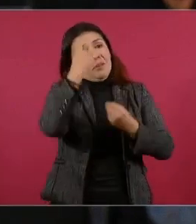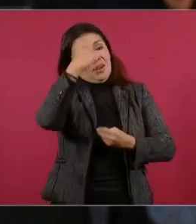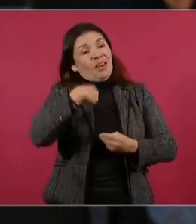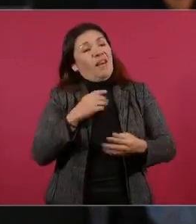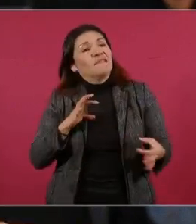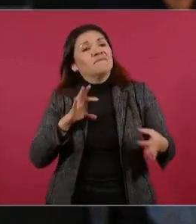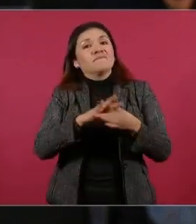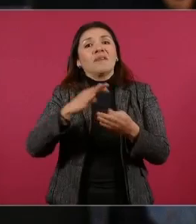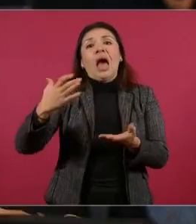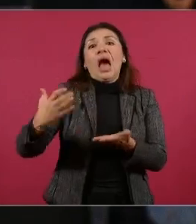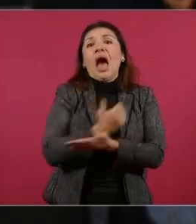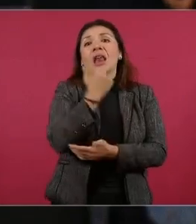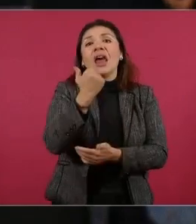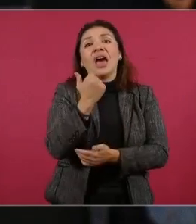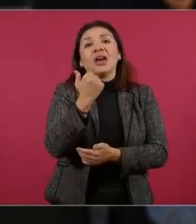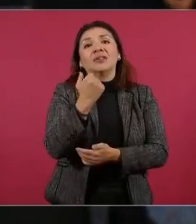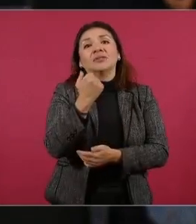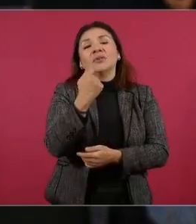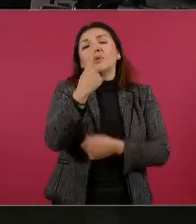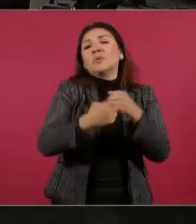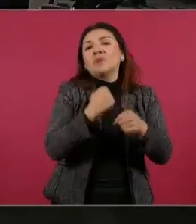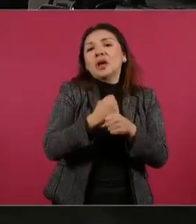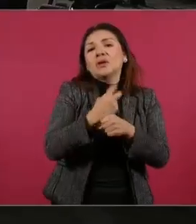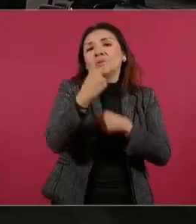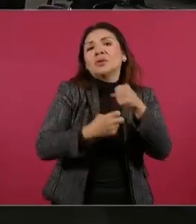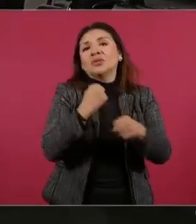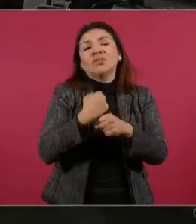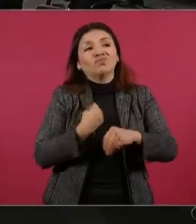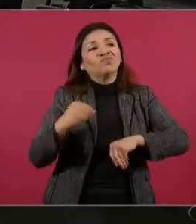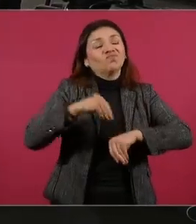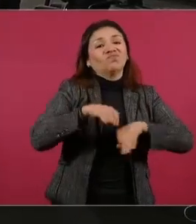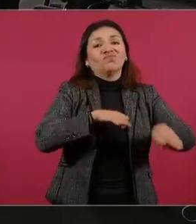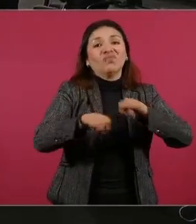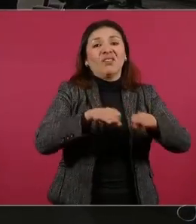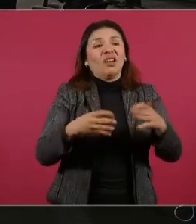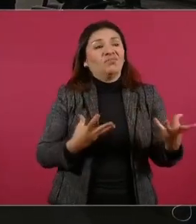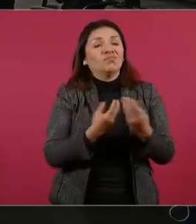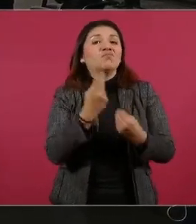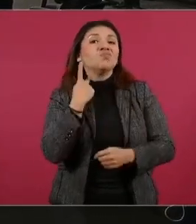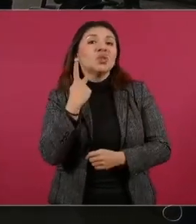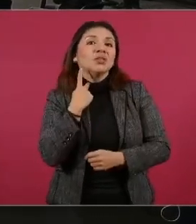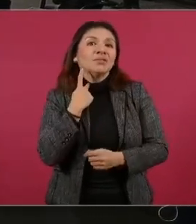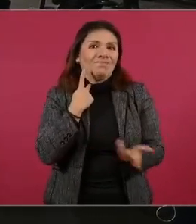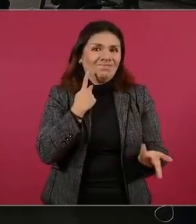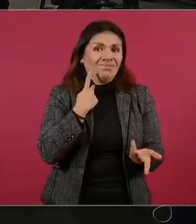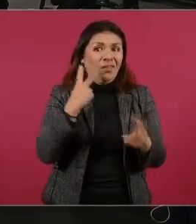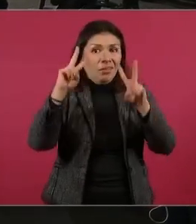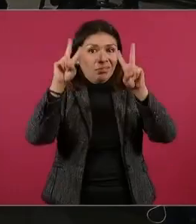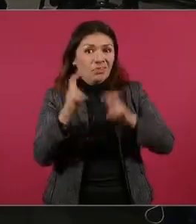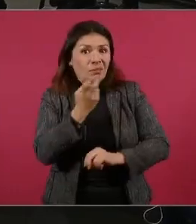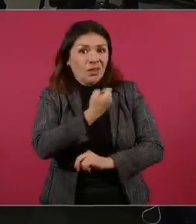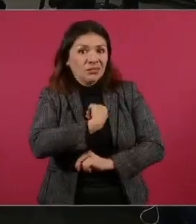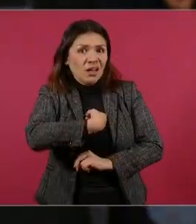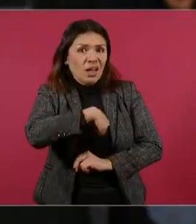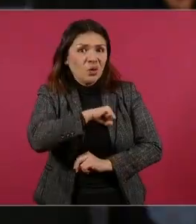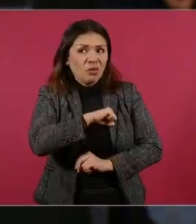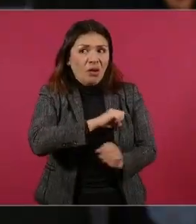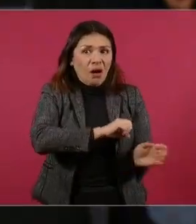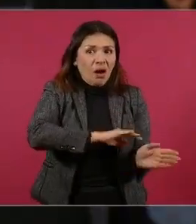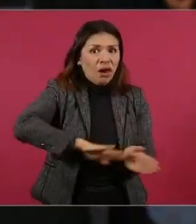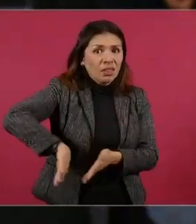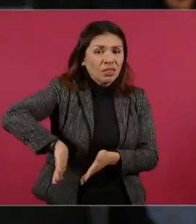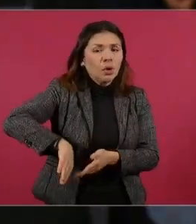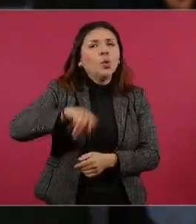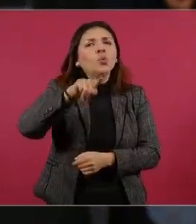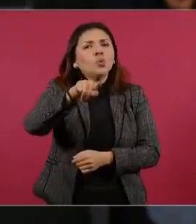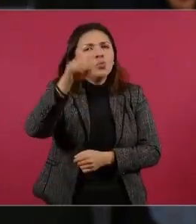bien no sé un año 2 años 3 años 6 años y y que el tema de la salud quede a un lado